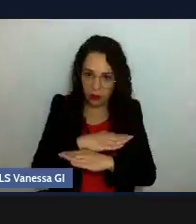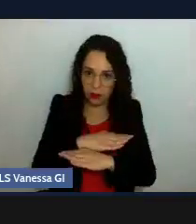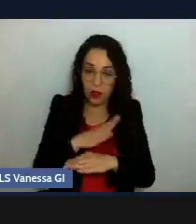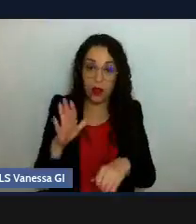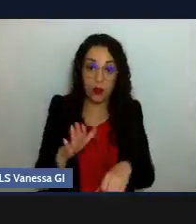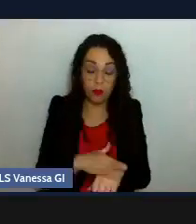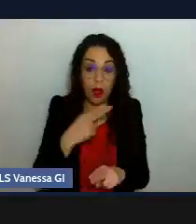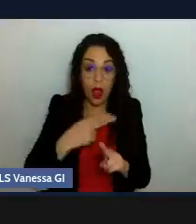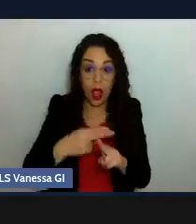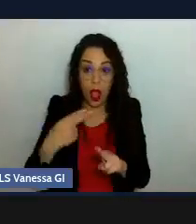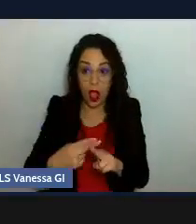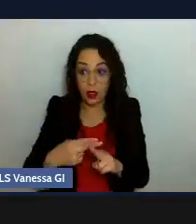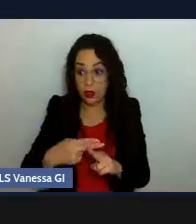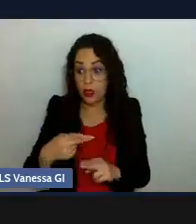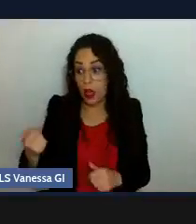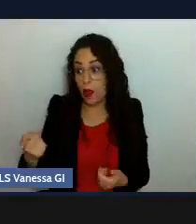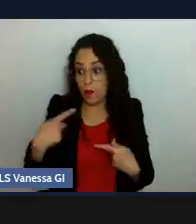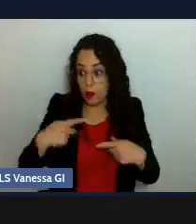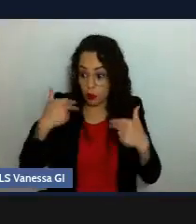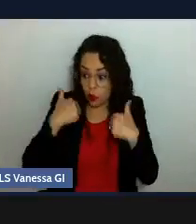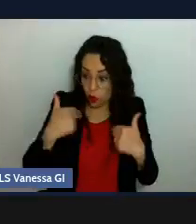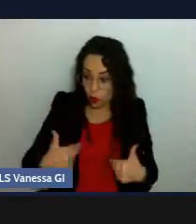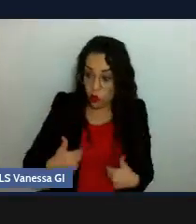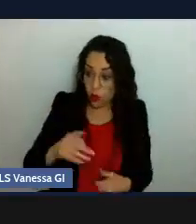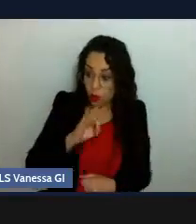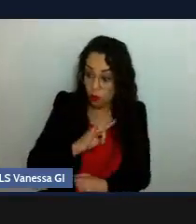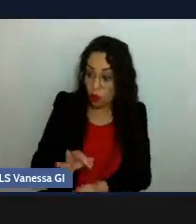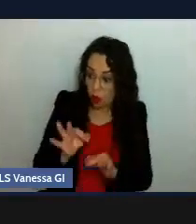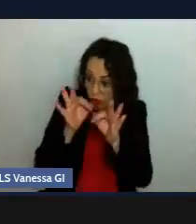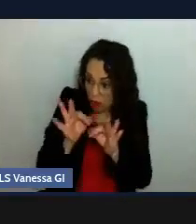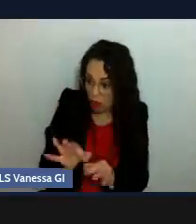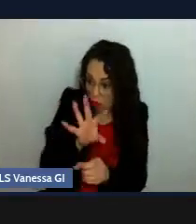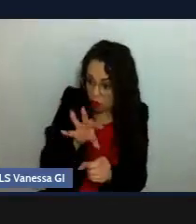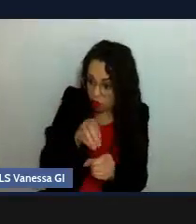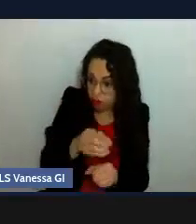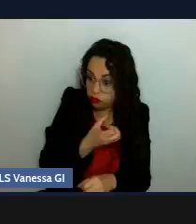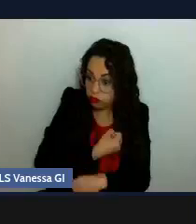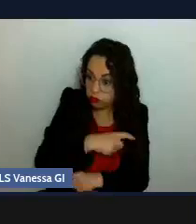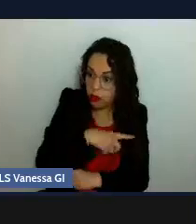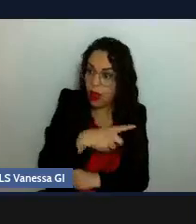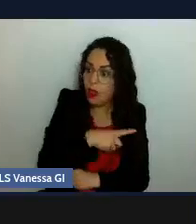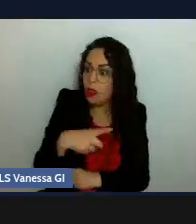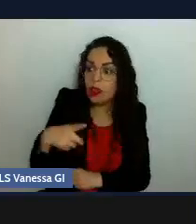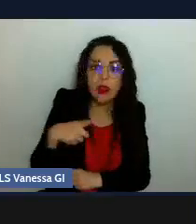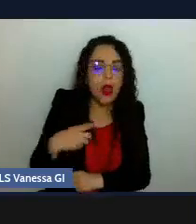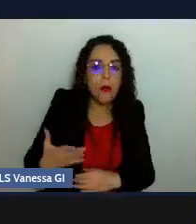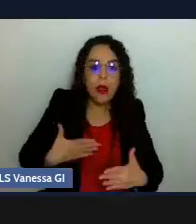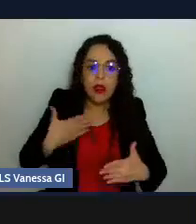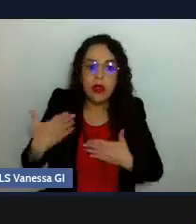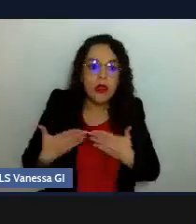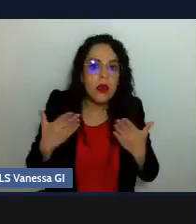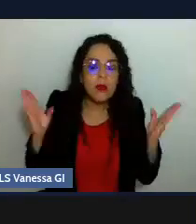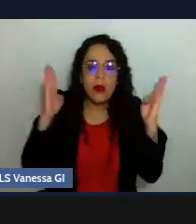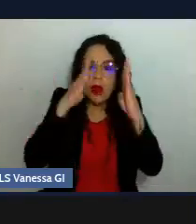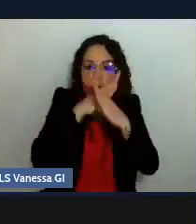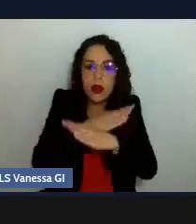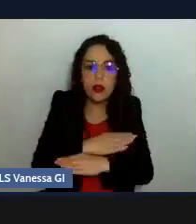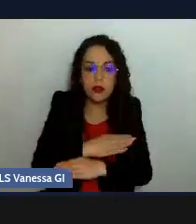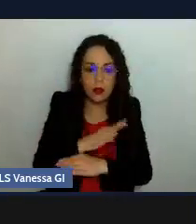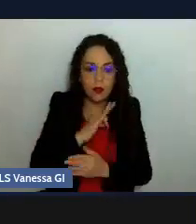salud integral, debe de tener acceso a la diversión que fomente y fortalezca su salud,